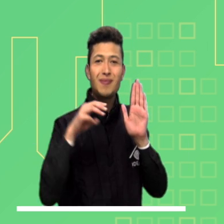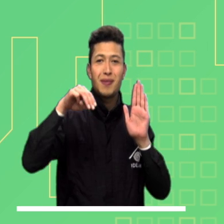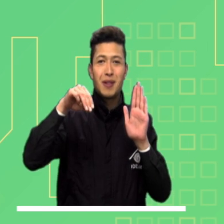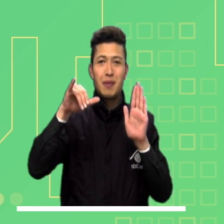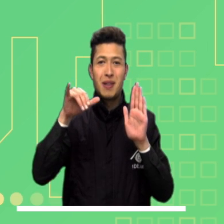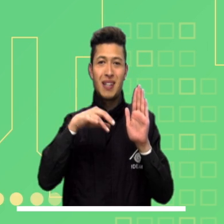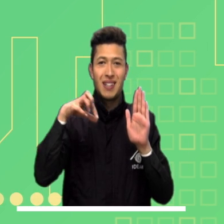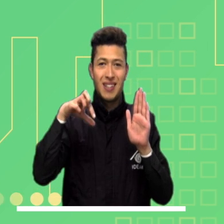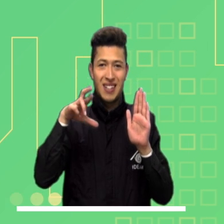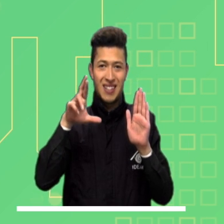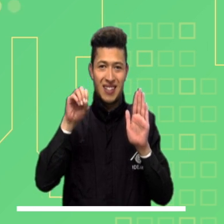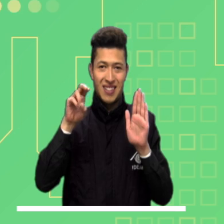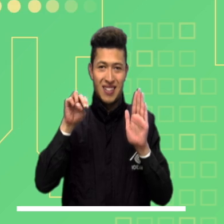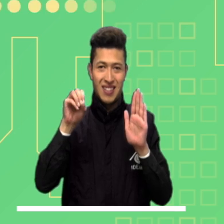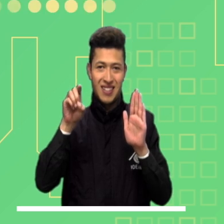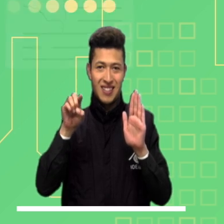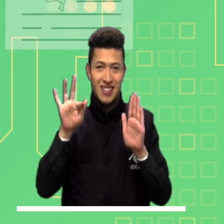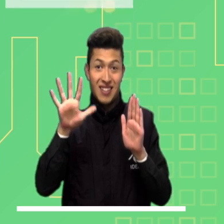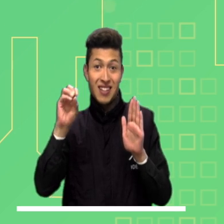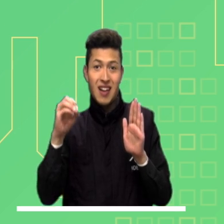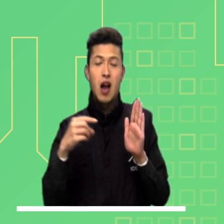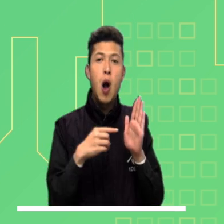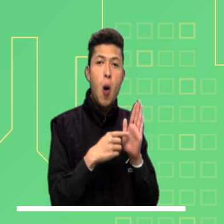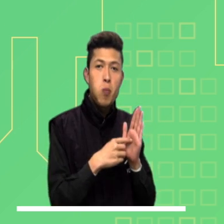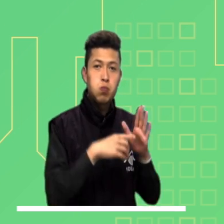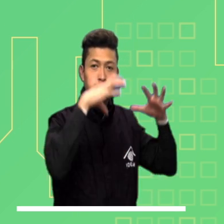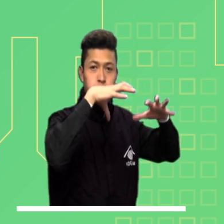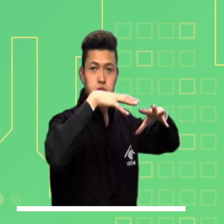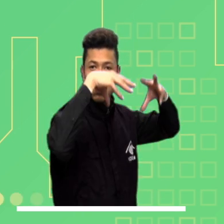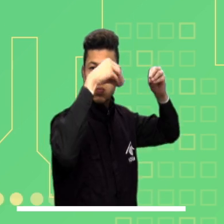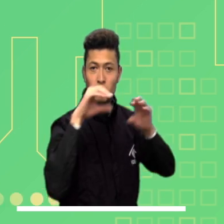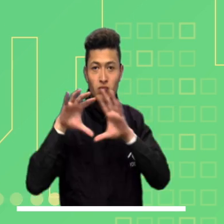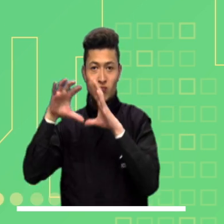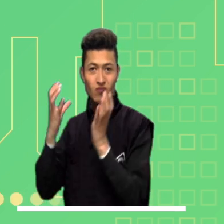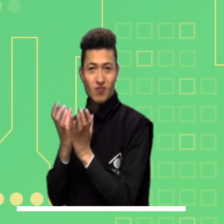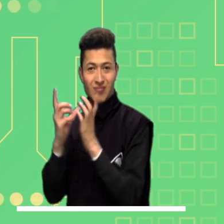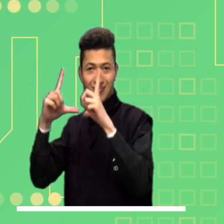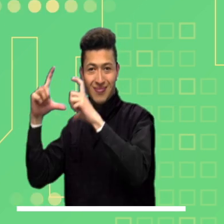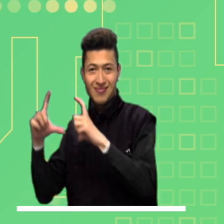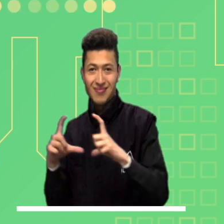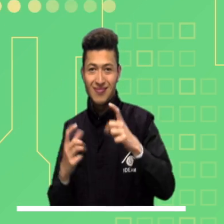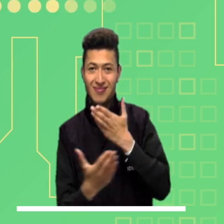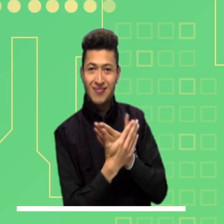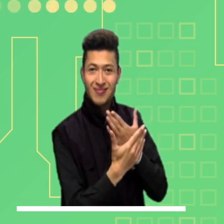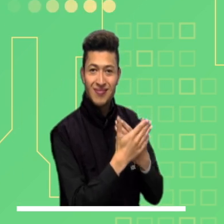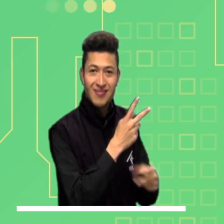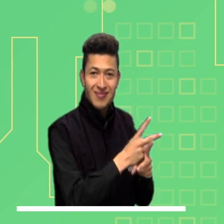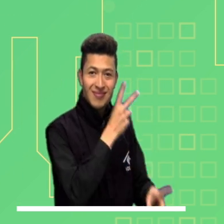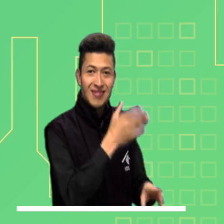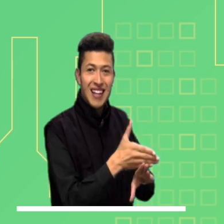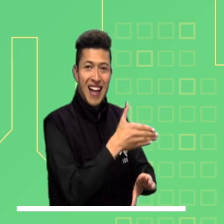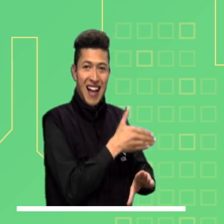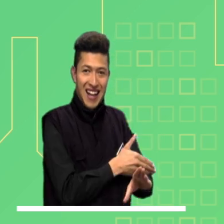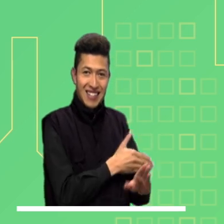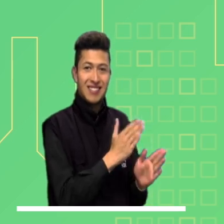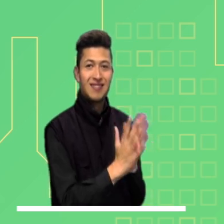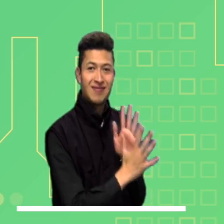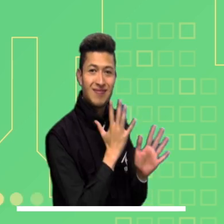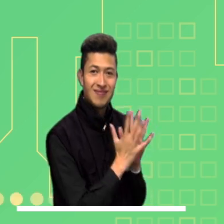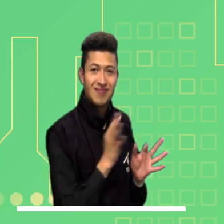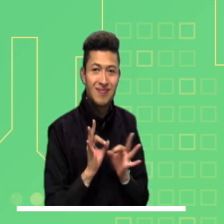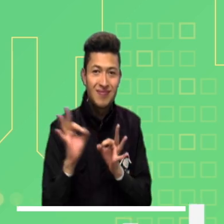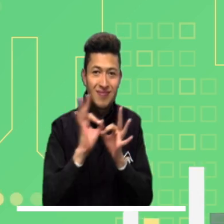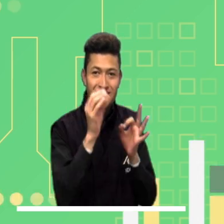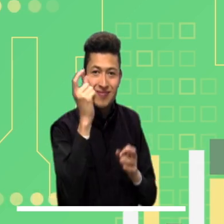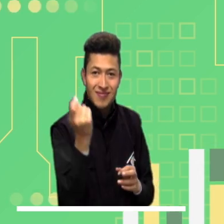través de nuestra aplicación Mi Pronóstico. Consulte los pronósticos del estado del tiempo, las imágenes satelitales y conozca